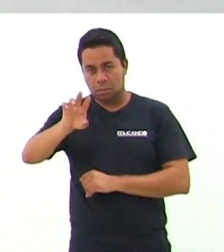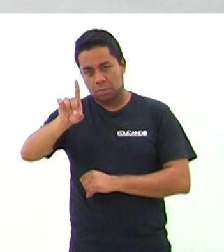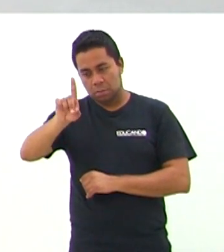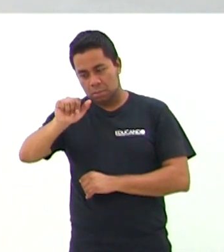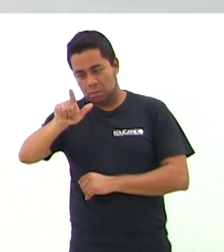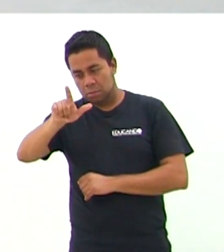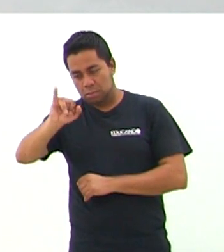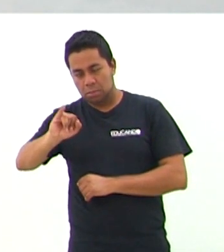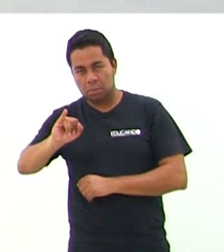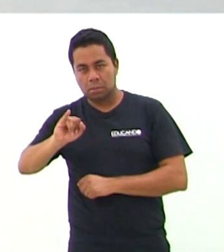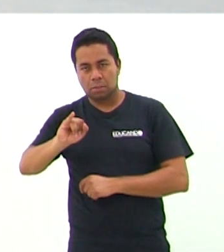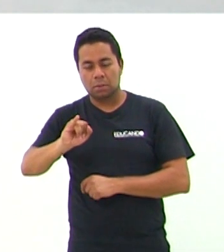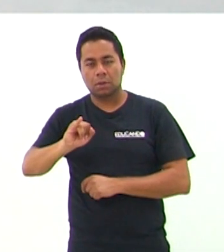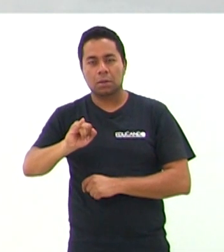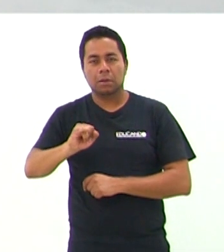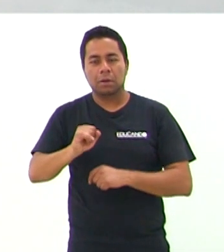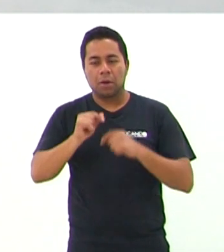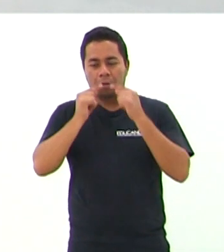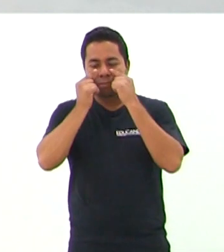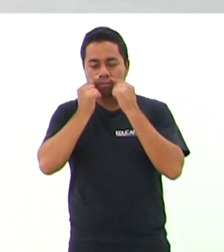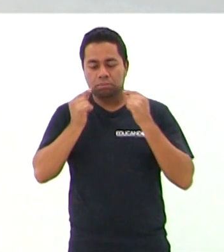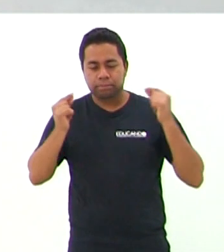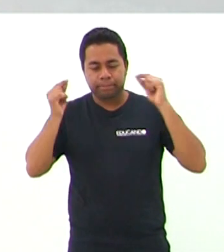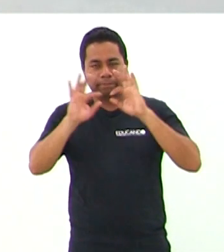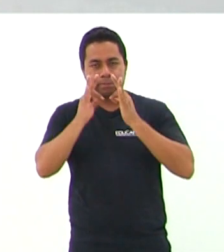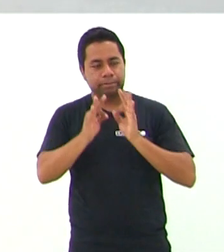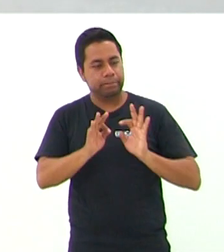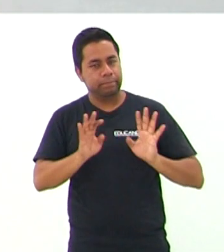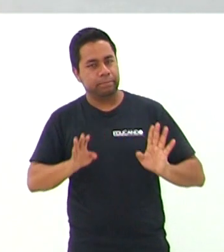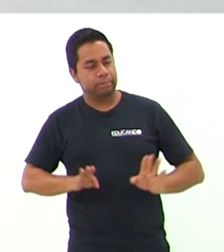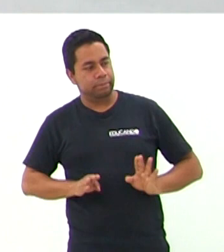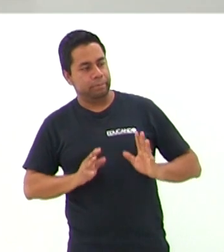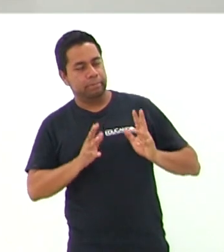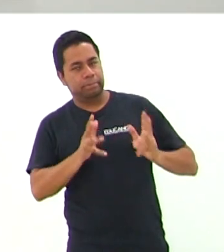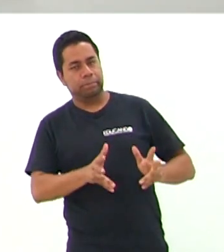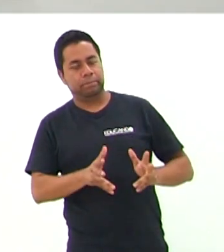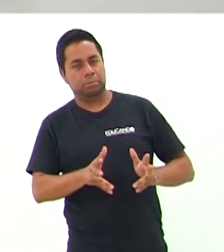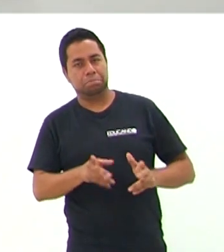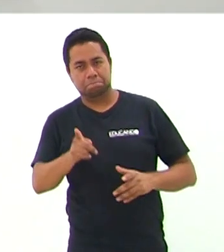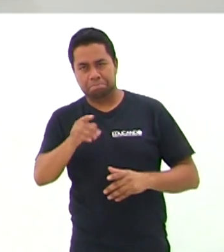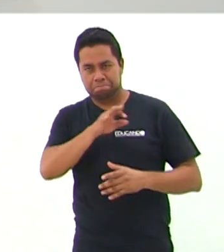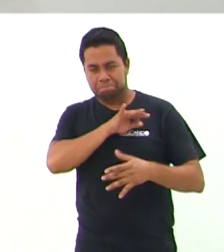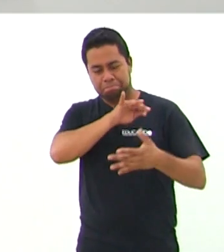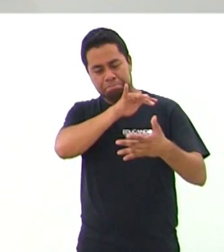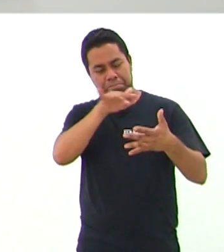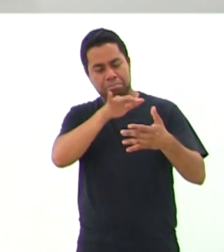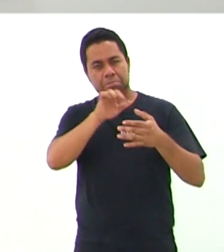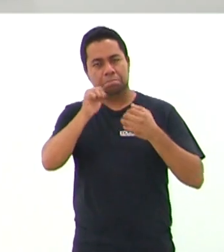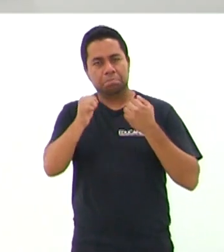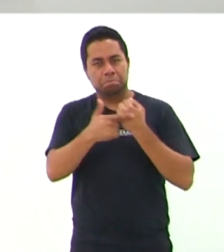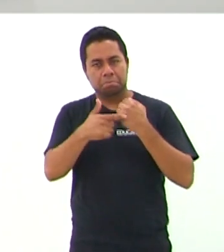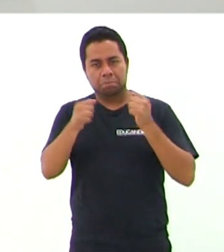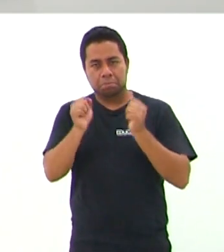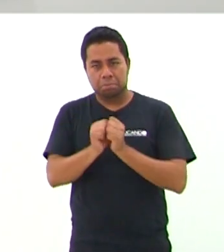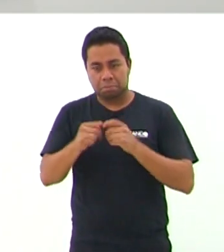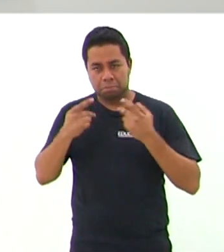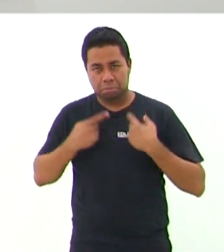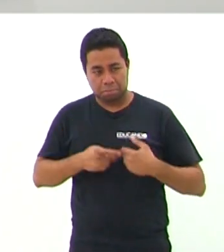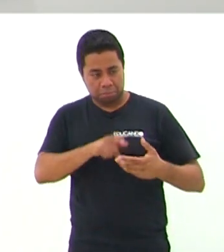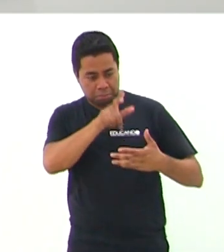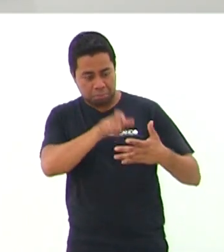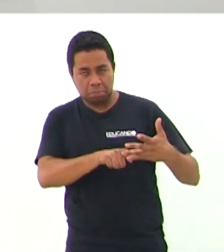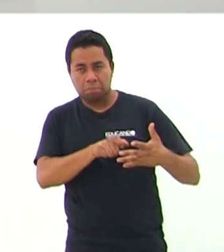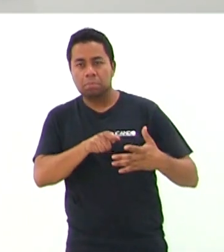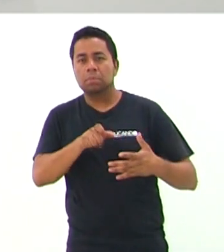de bigote muy particular. Salvador Dalí, te invito a que puedas leer un poquito más de él y tiene